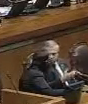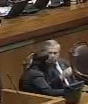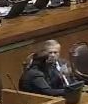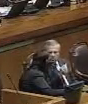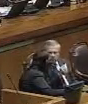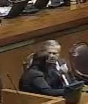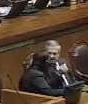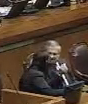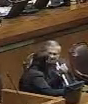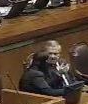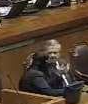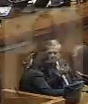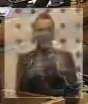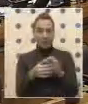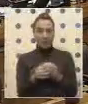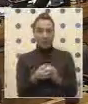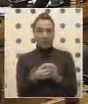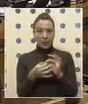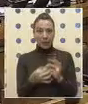Gracias, presidente.